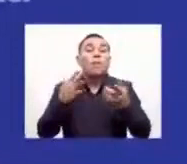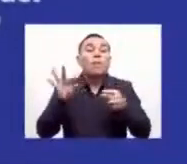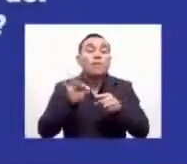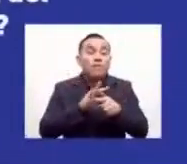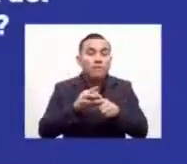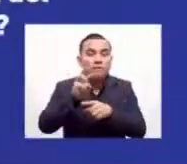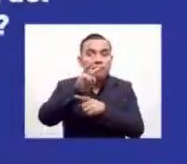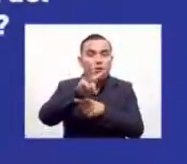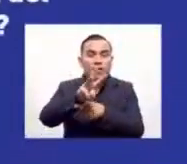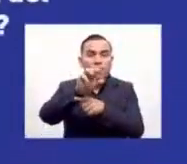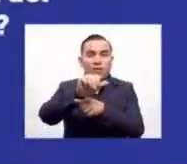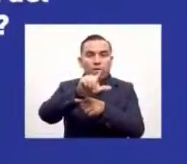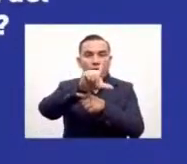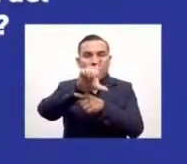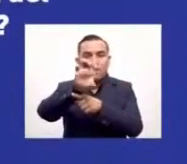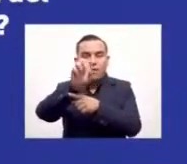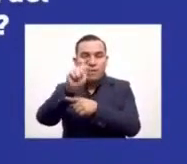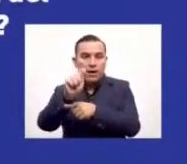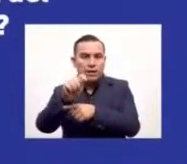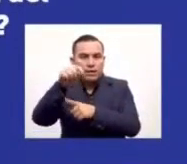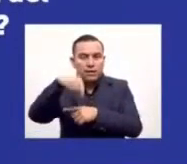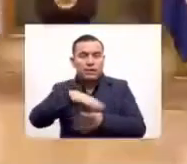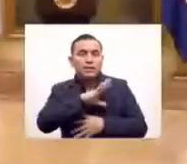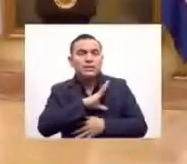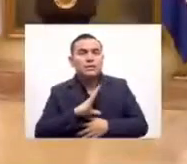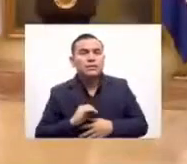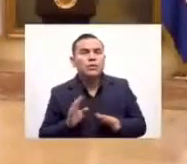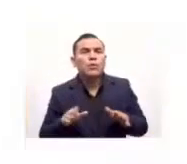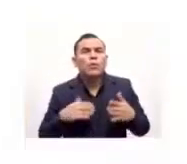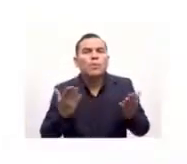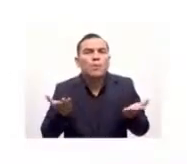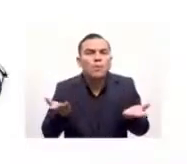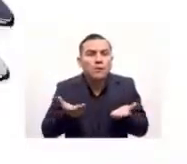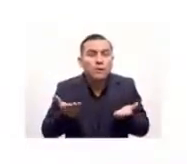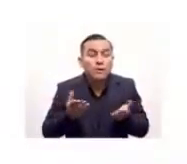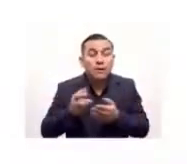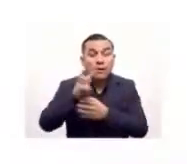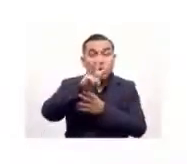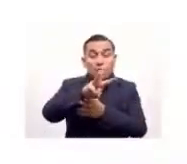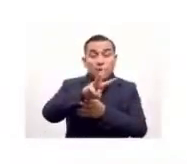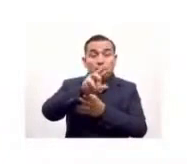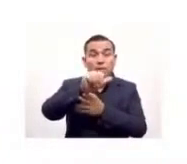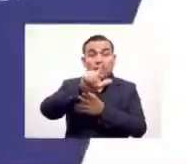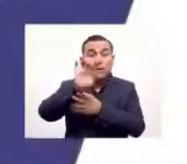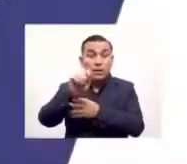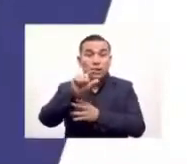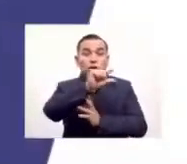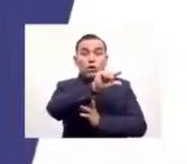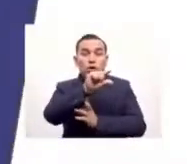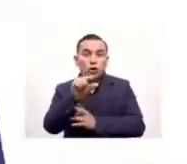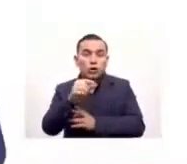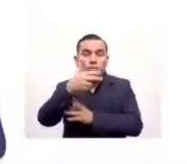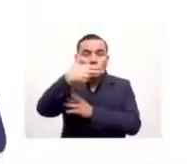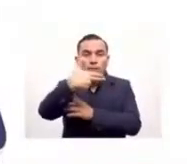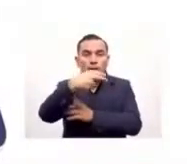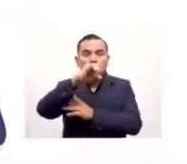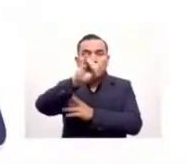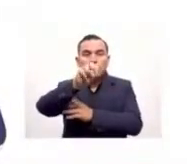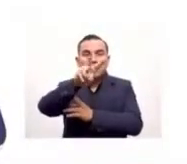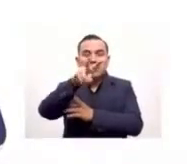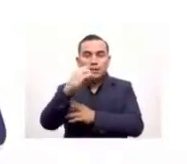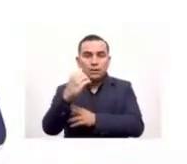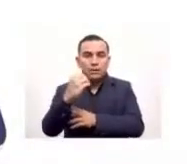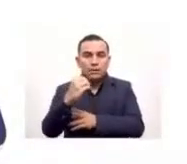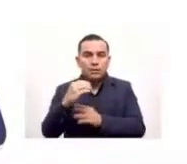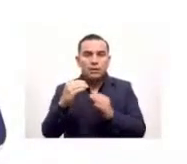inglés. Los salvadoreños no estaban necesariamente enterados, ¿no? Pero bueno, comunica que 150 millones de dólares se van a...